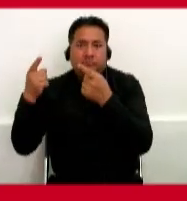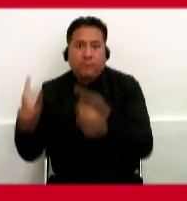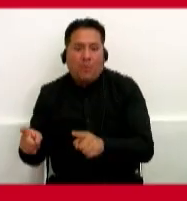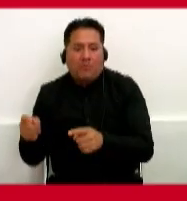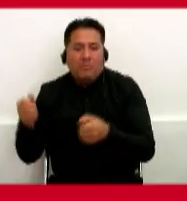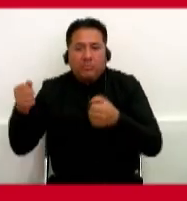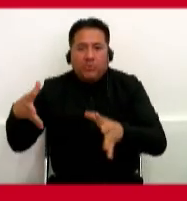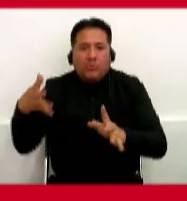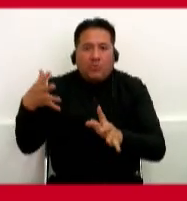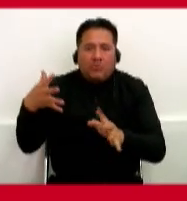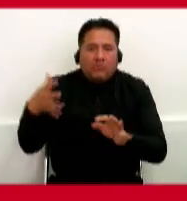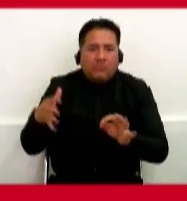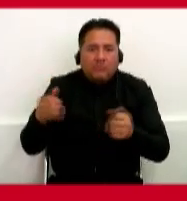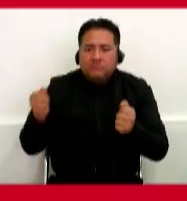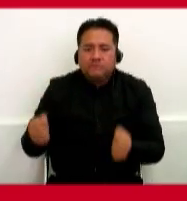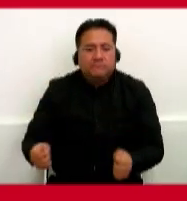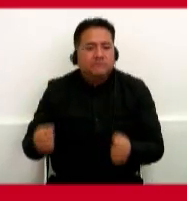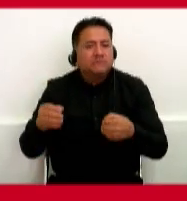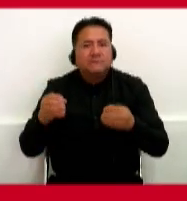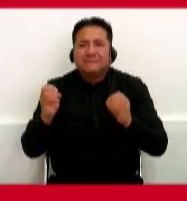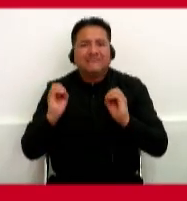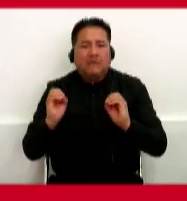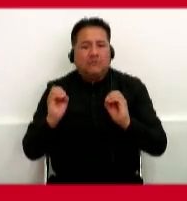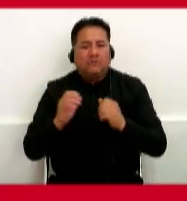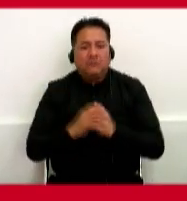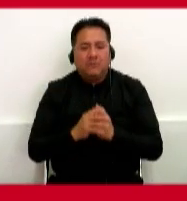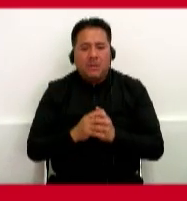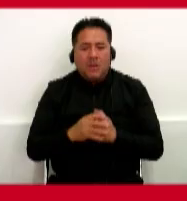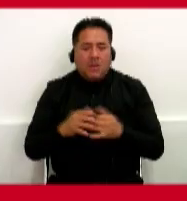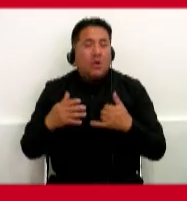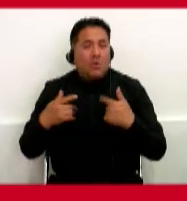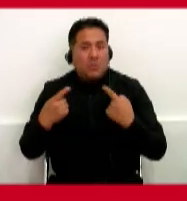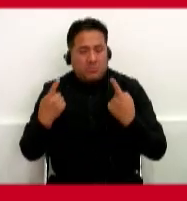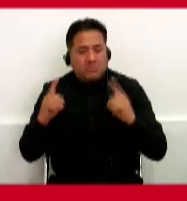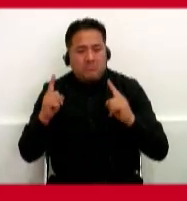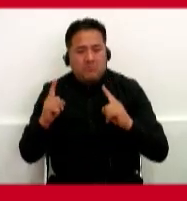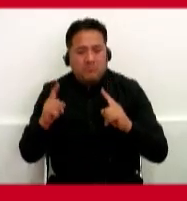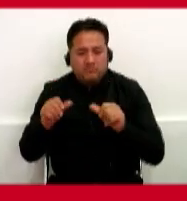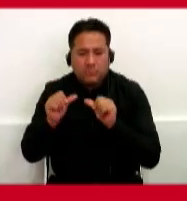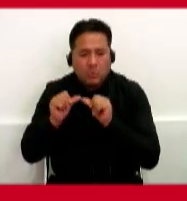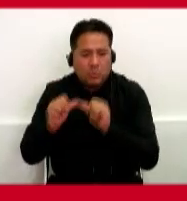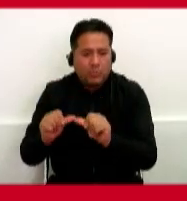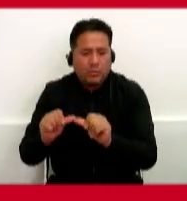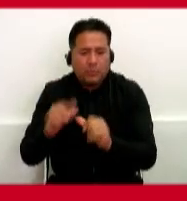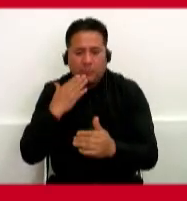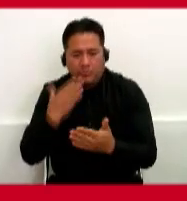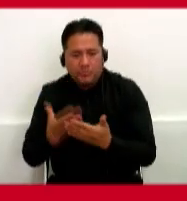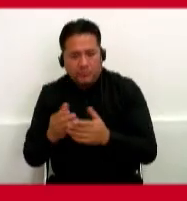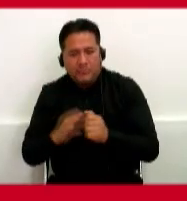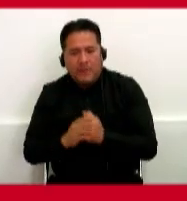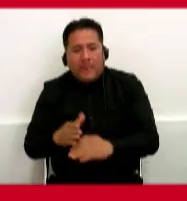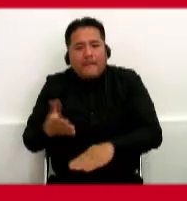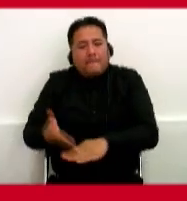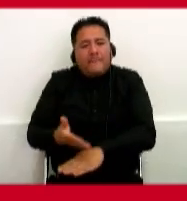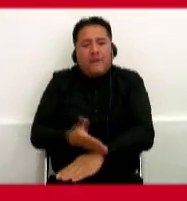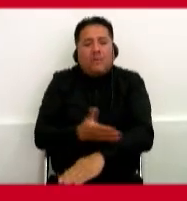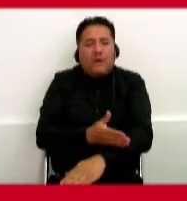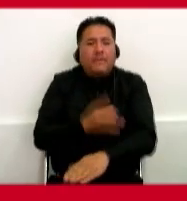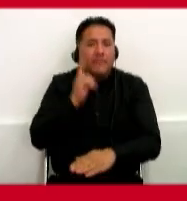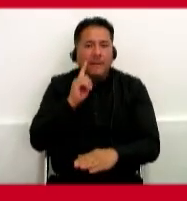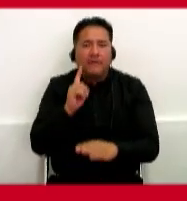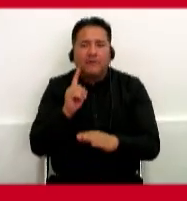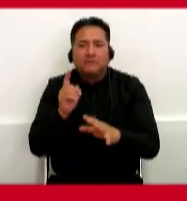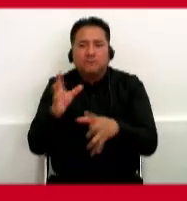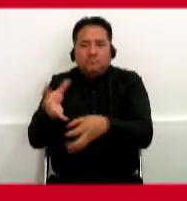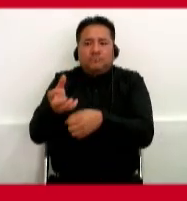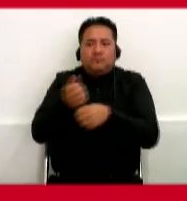la recuperación de estos sectores en un 4%, logramos un margen económico de 6 millones. Pero creo